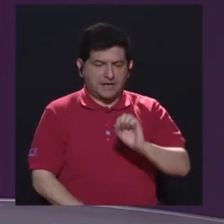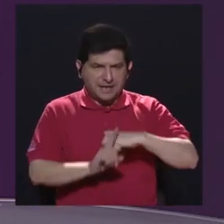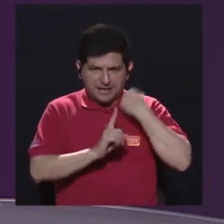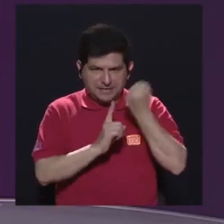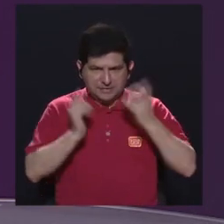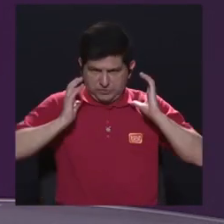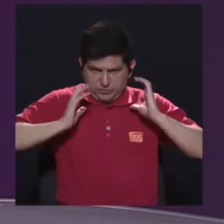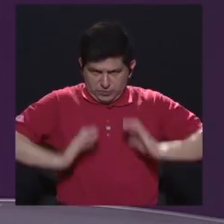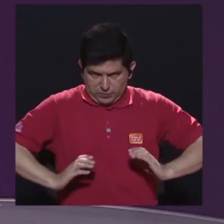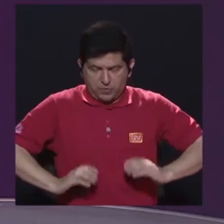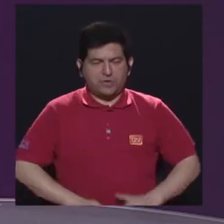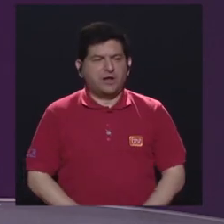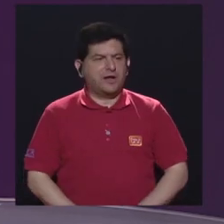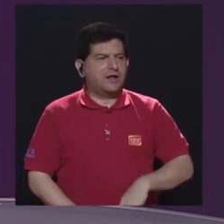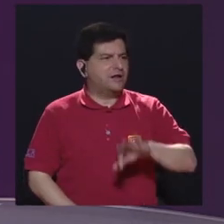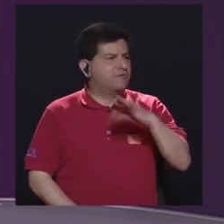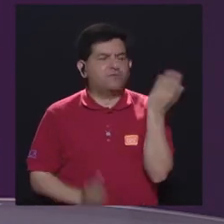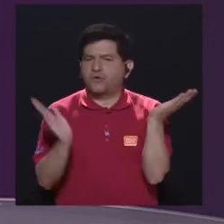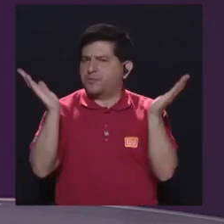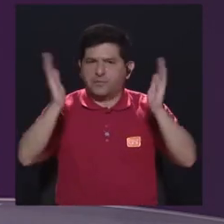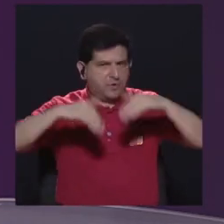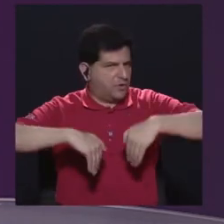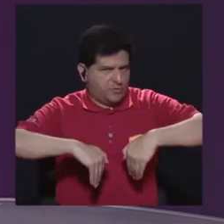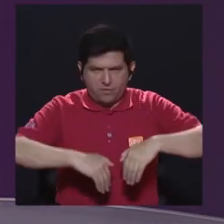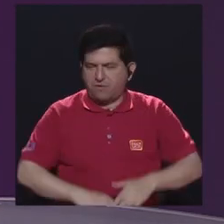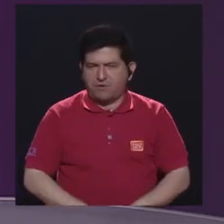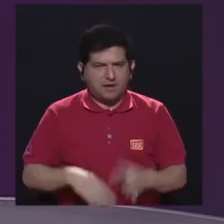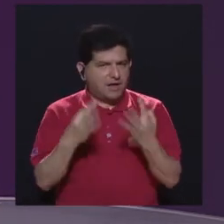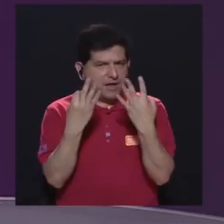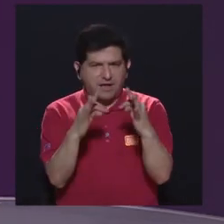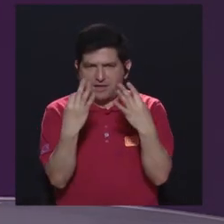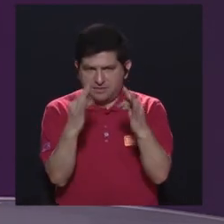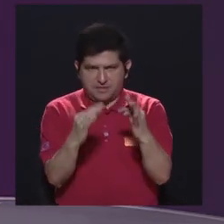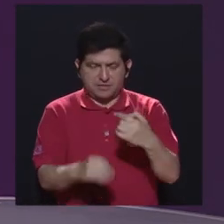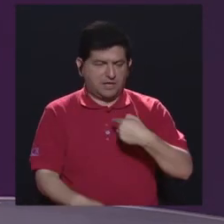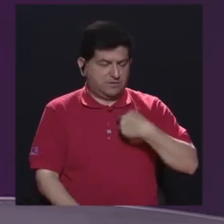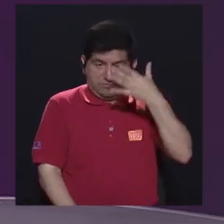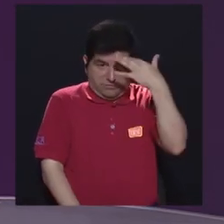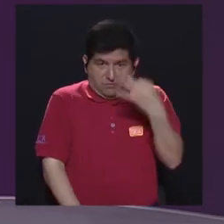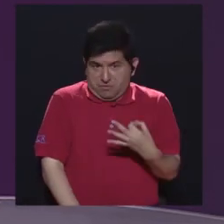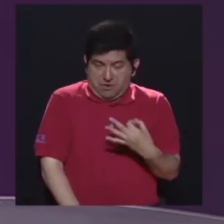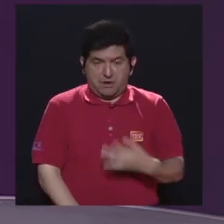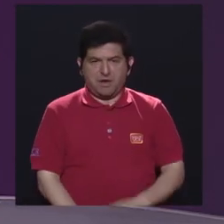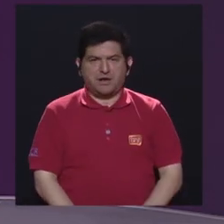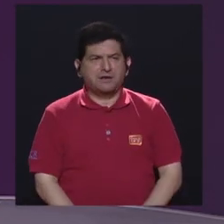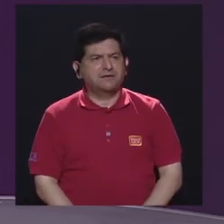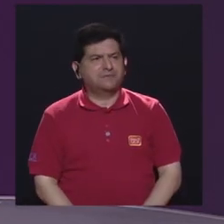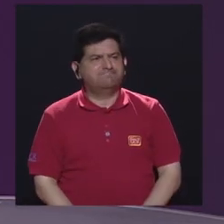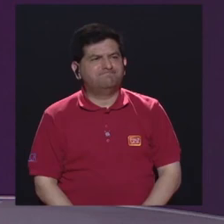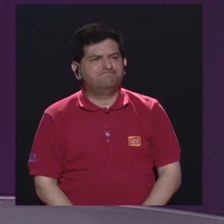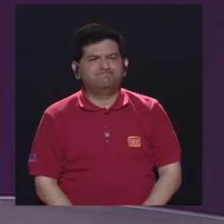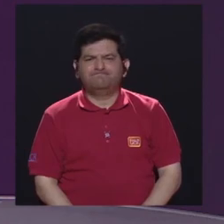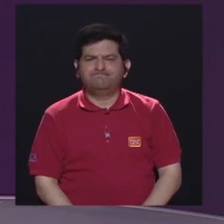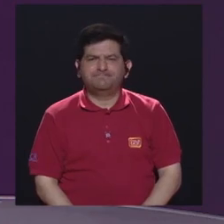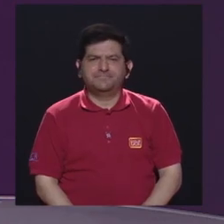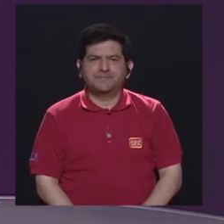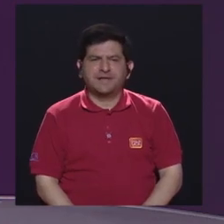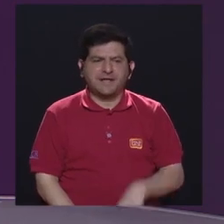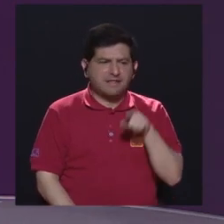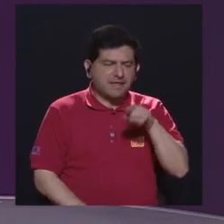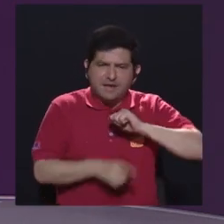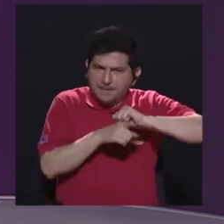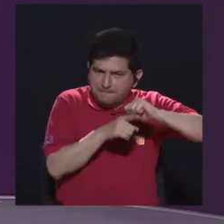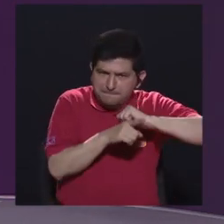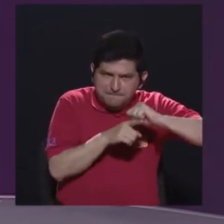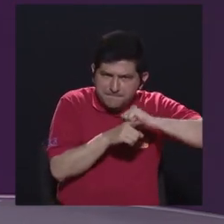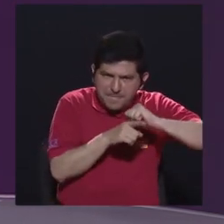prostitución, no hay una forma de cómo poder, al menos para mí, no hay una forma de cómo hacer de este